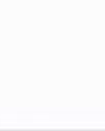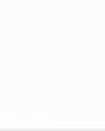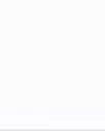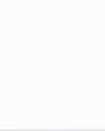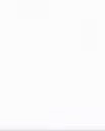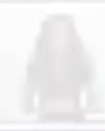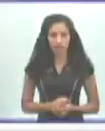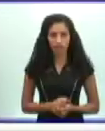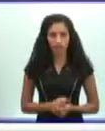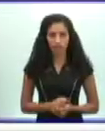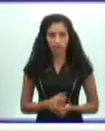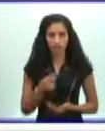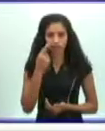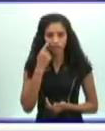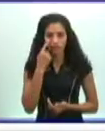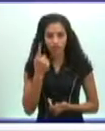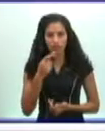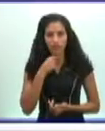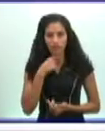Veamos un ejemplo.